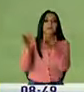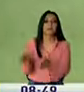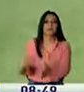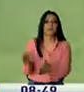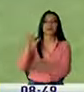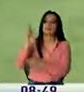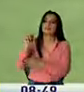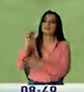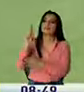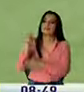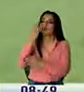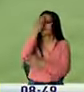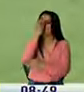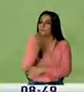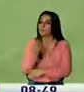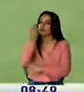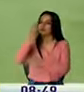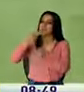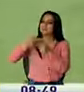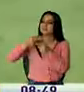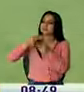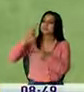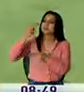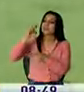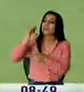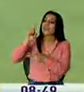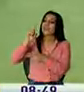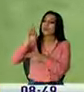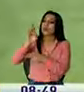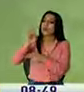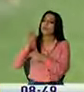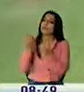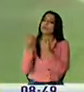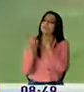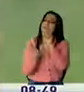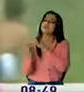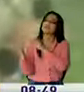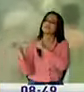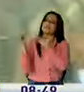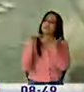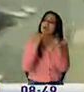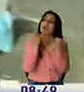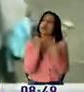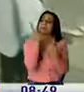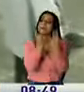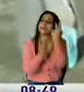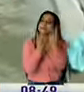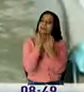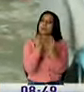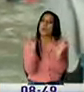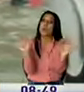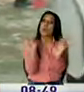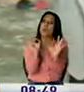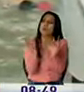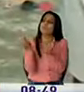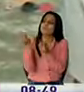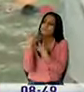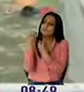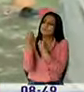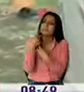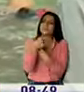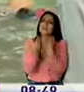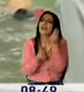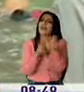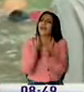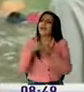días, don Eduardo Morales. Cuénteme, ¿cuántas personas esperan recibir ustedes? Y también detállenos un poco qué es lo que se puede encontrar